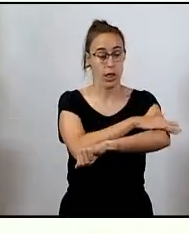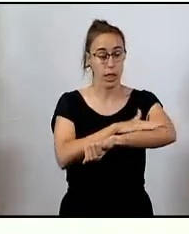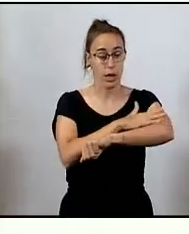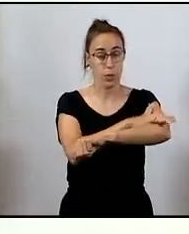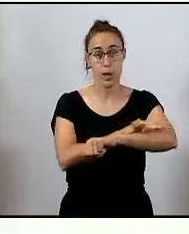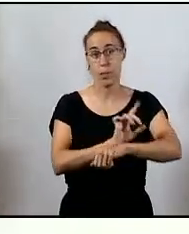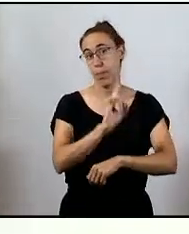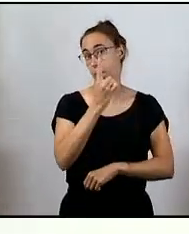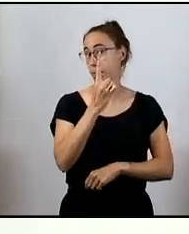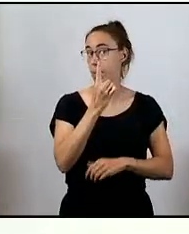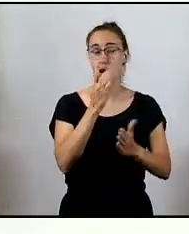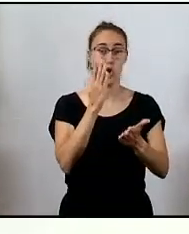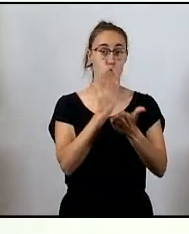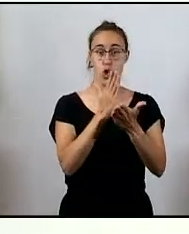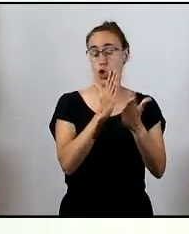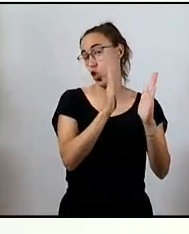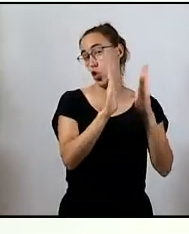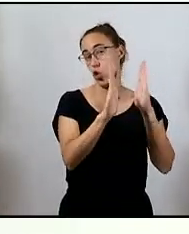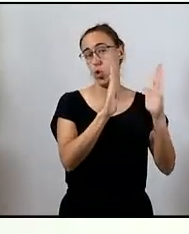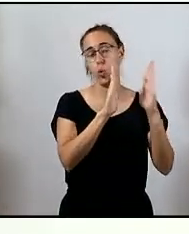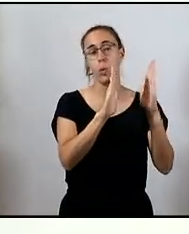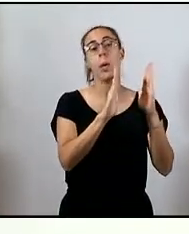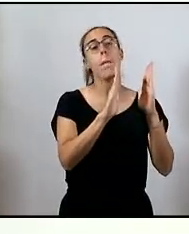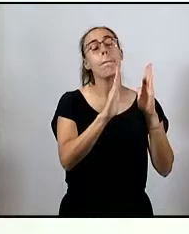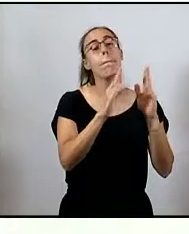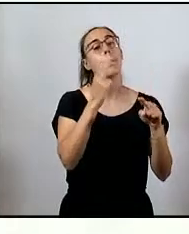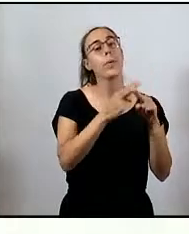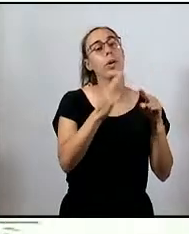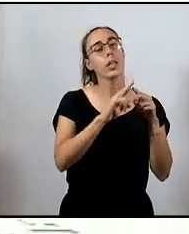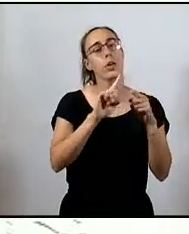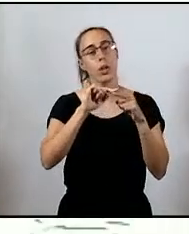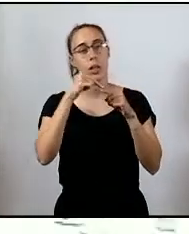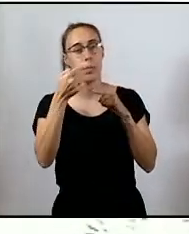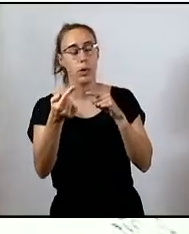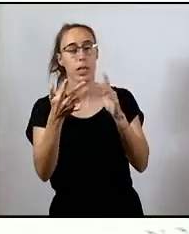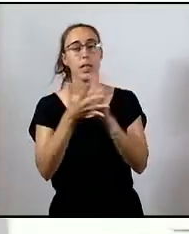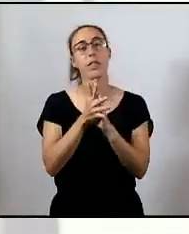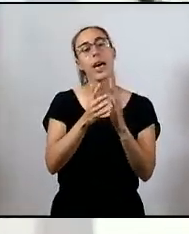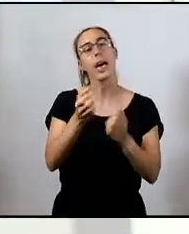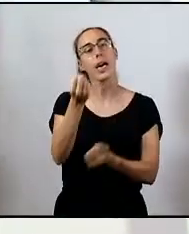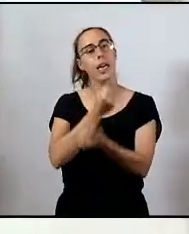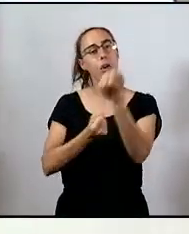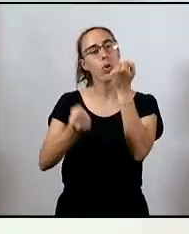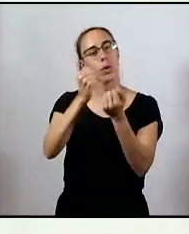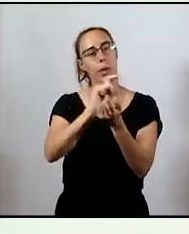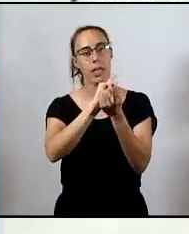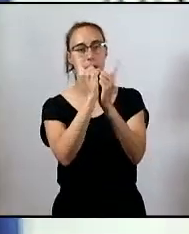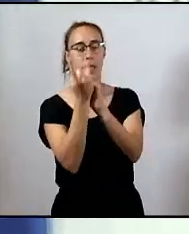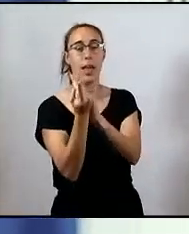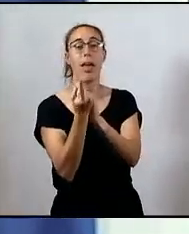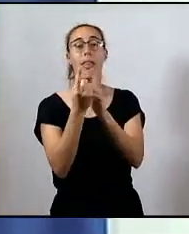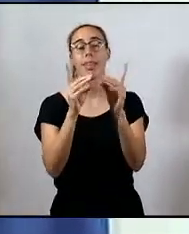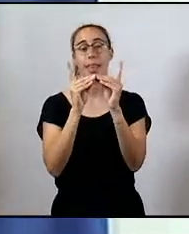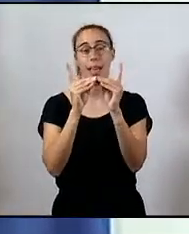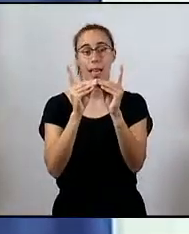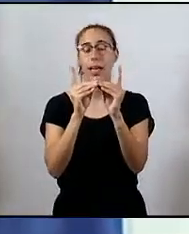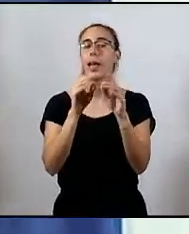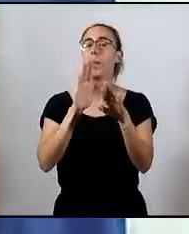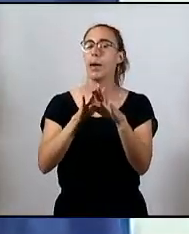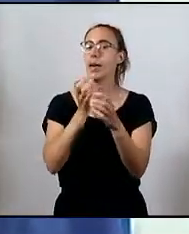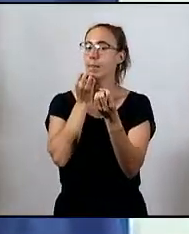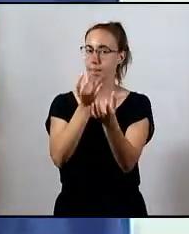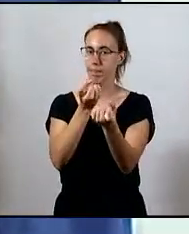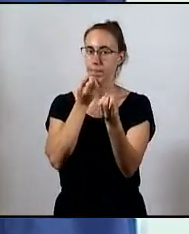curso político. Me acompaña el consejero de Economía, Empleo y Transformación Digital, Guillermo Santamaría, para informarles de asuntos de su